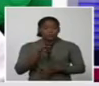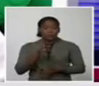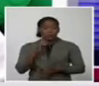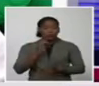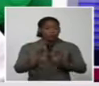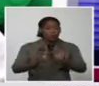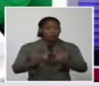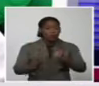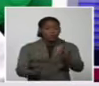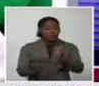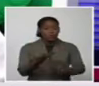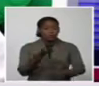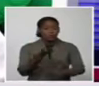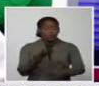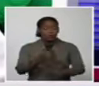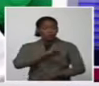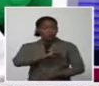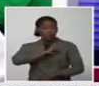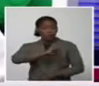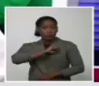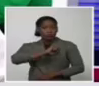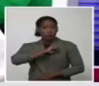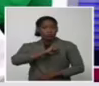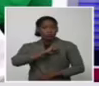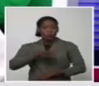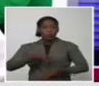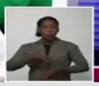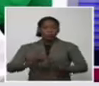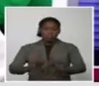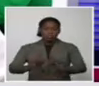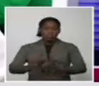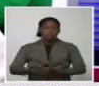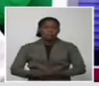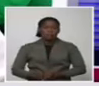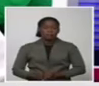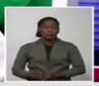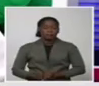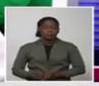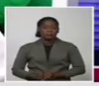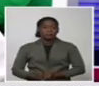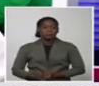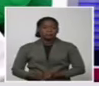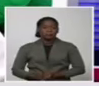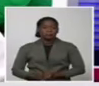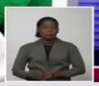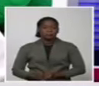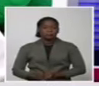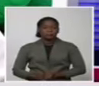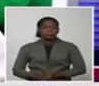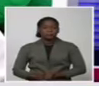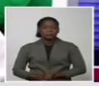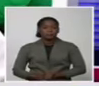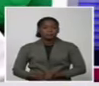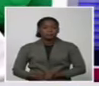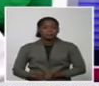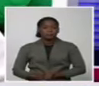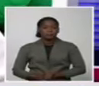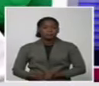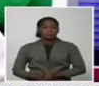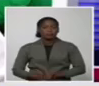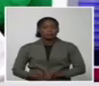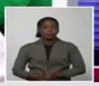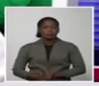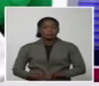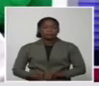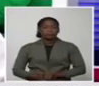presentó una parada cardíaca en asistolia, de la cual, no obstante las maniobras realizadas, pues no fue